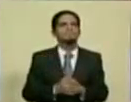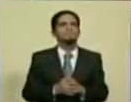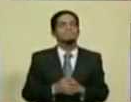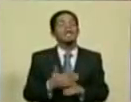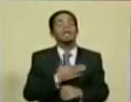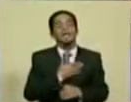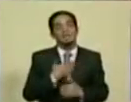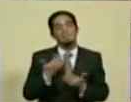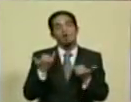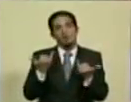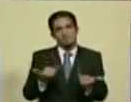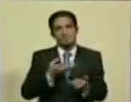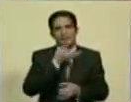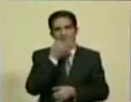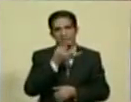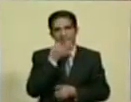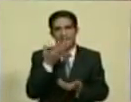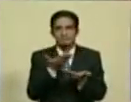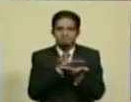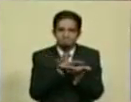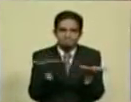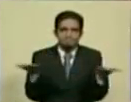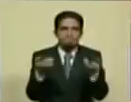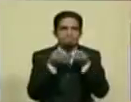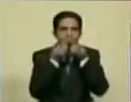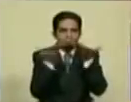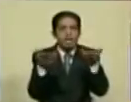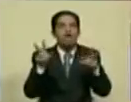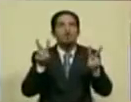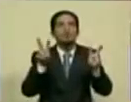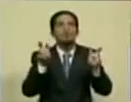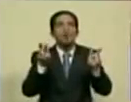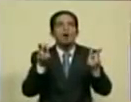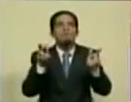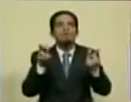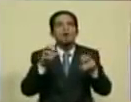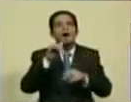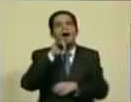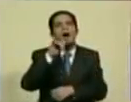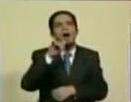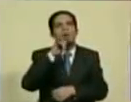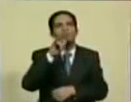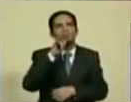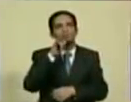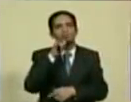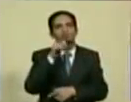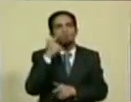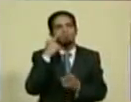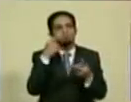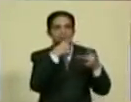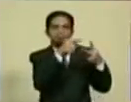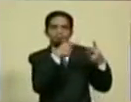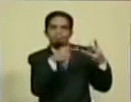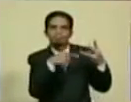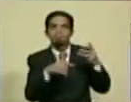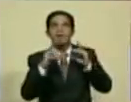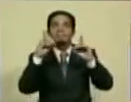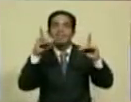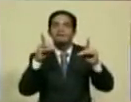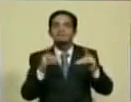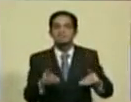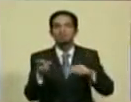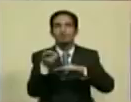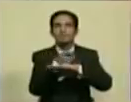compartir en la tarde de hoy estos nuevos anuncios y medidas que ha adoptado el